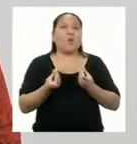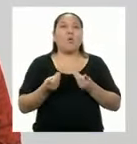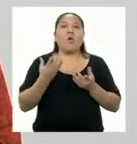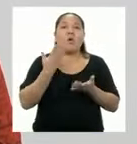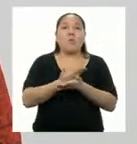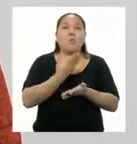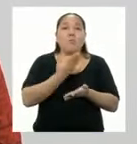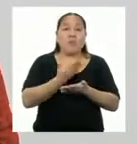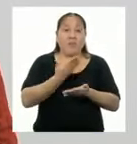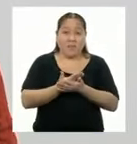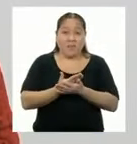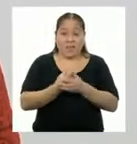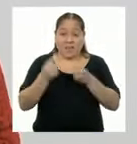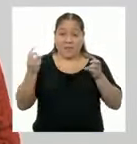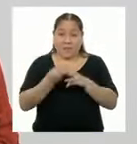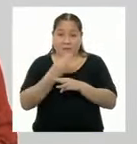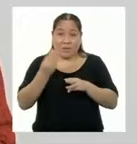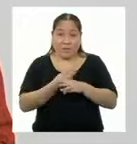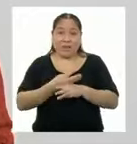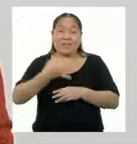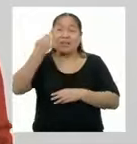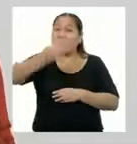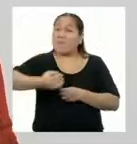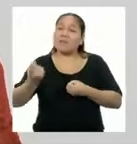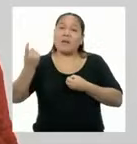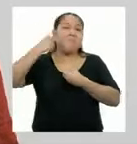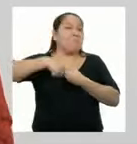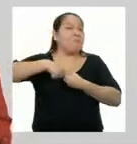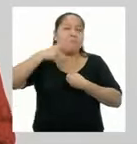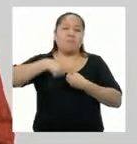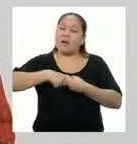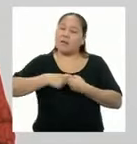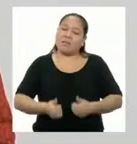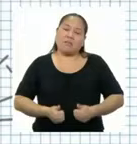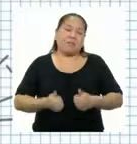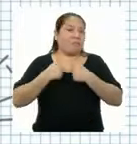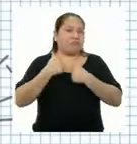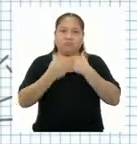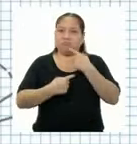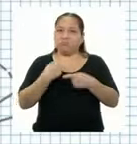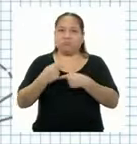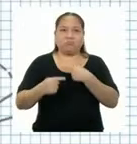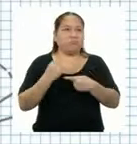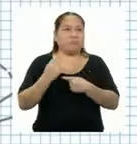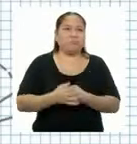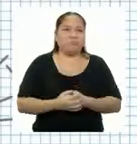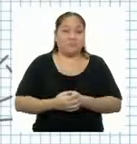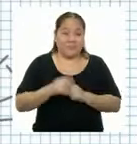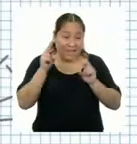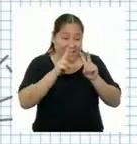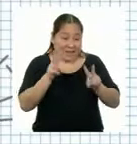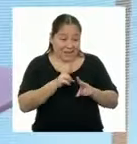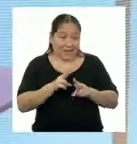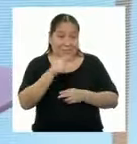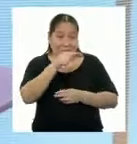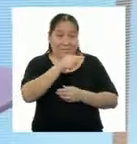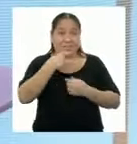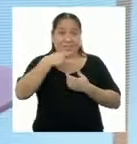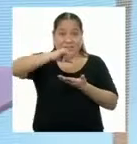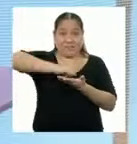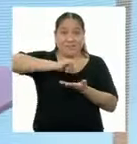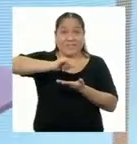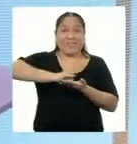a las matemáticas como parte de nuestra vida cotidiana. ¿Leemos esos mensajes, por favor?